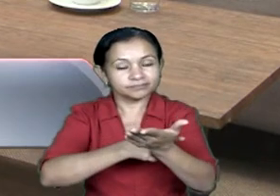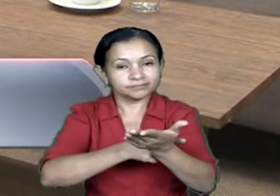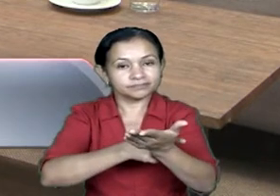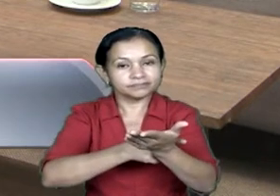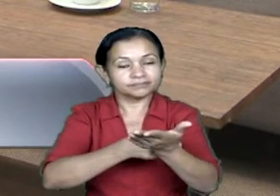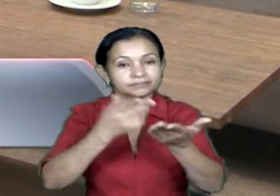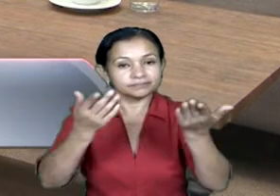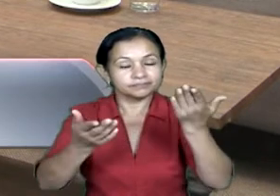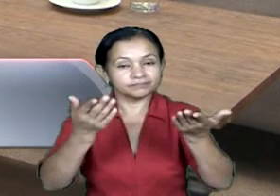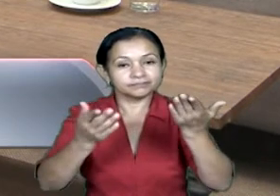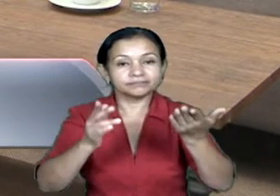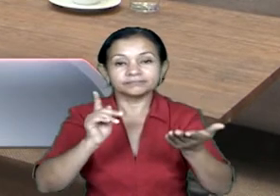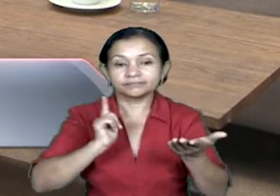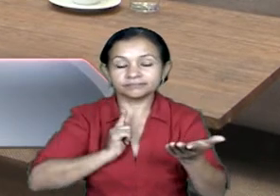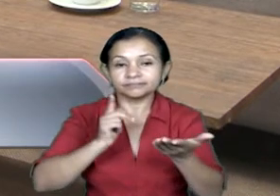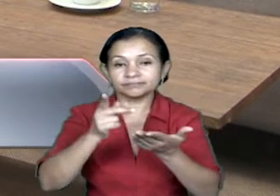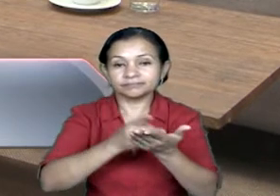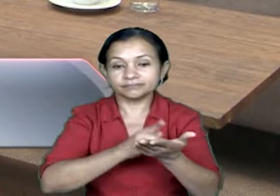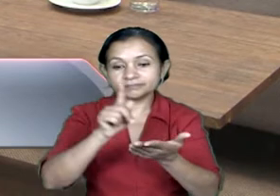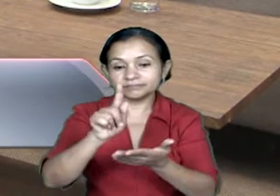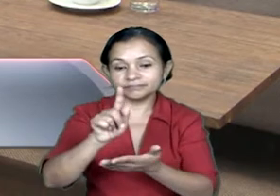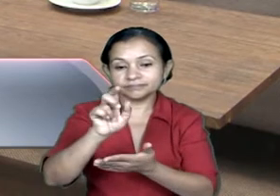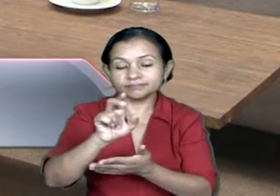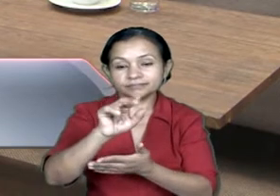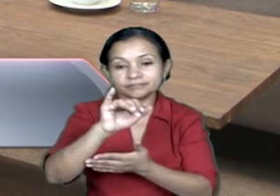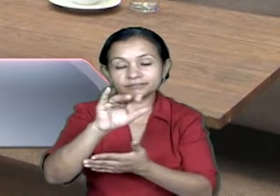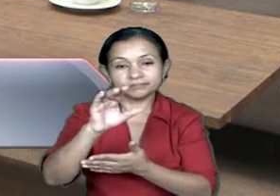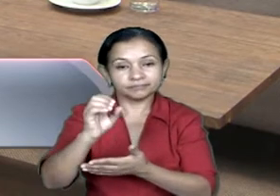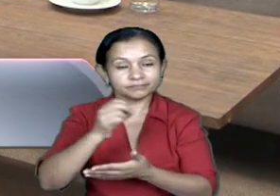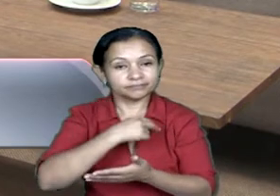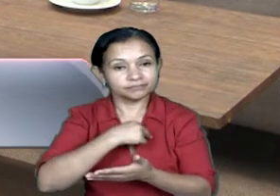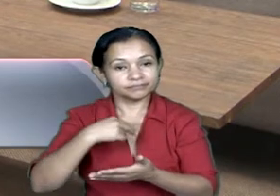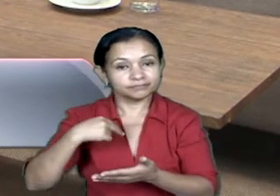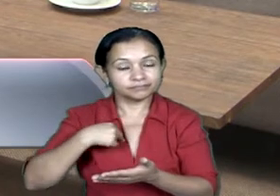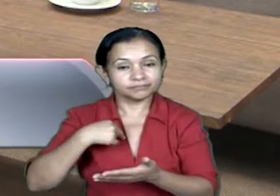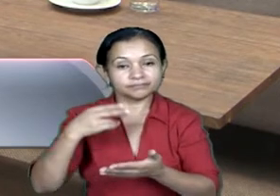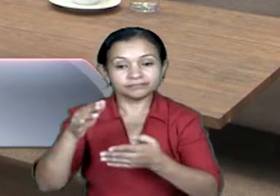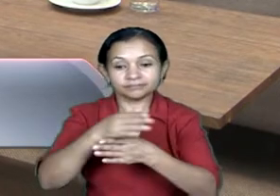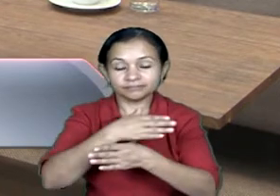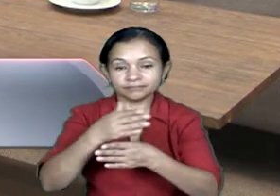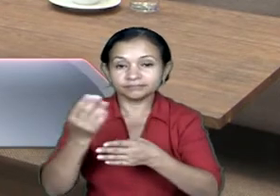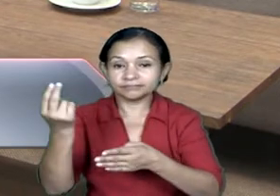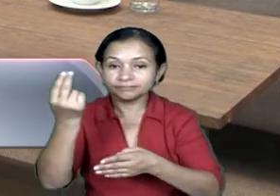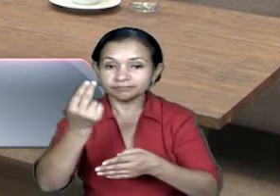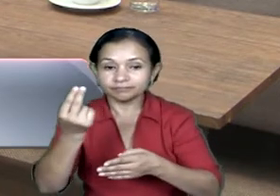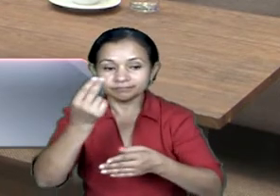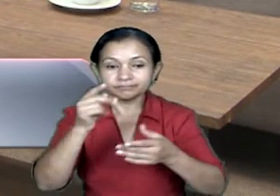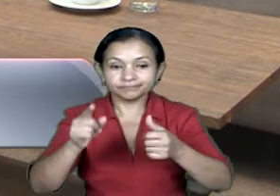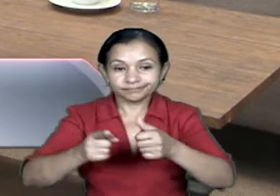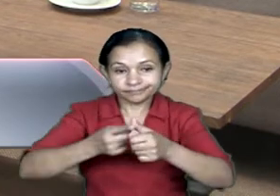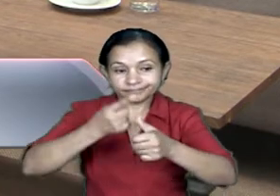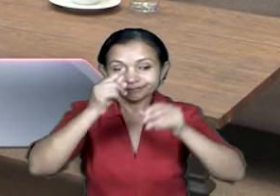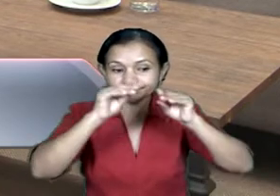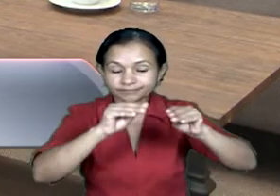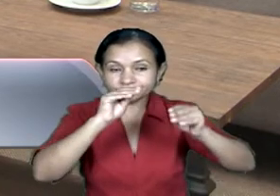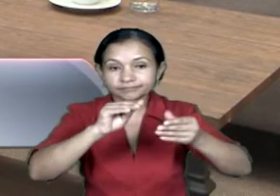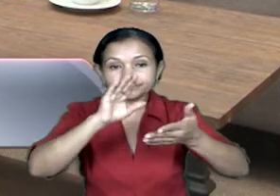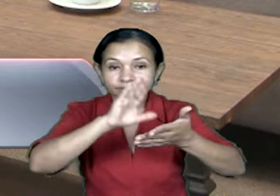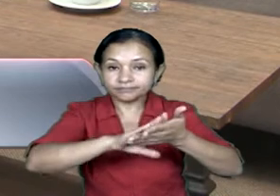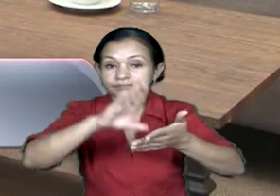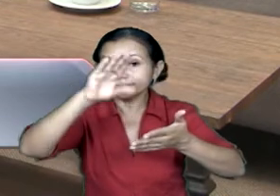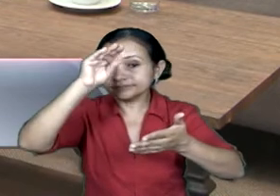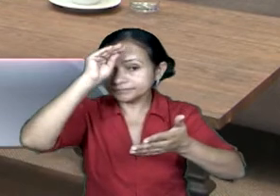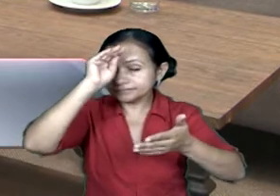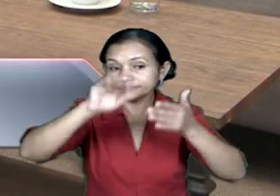claro, también es lo técnico, ¿no? Va a realizar varios cursos de capacitación. Este proyecto